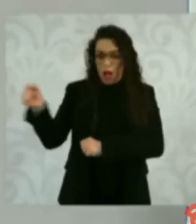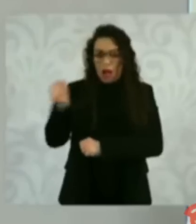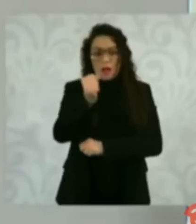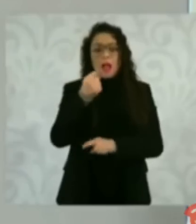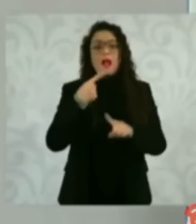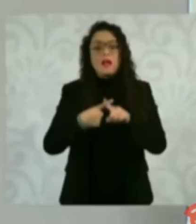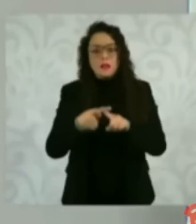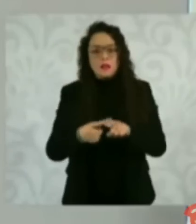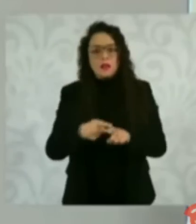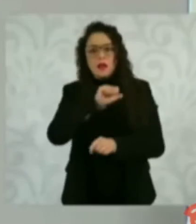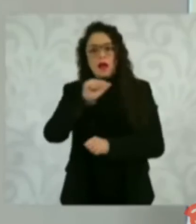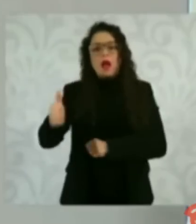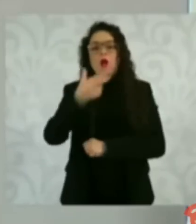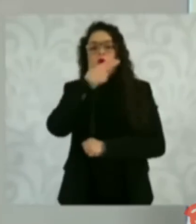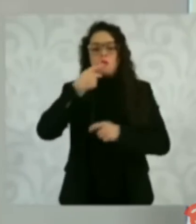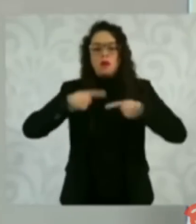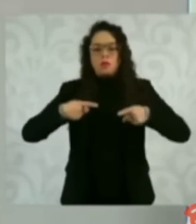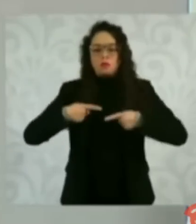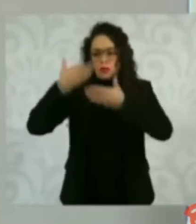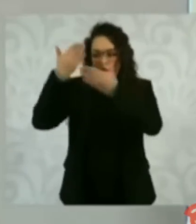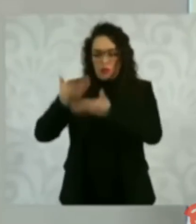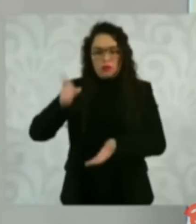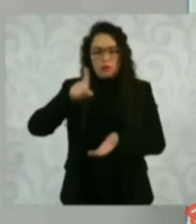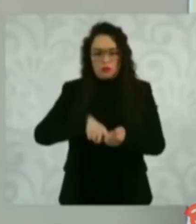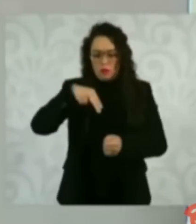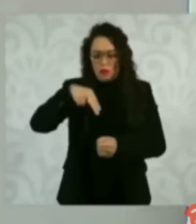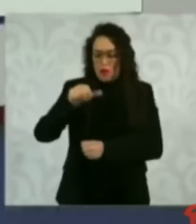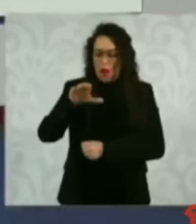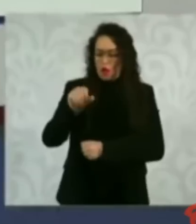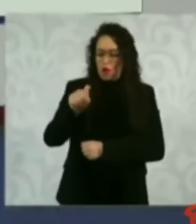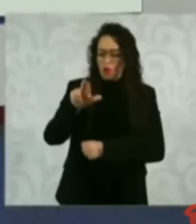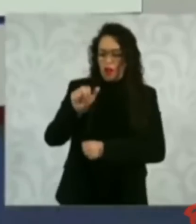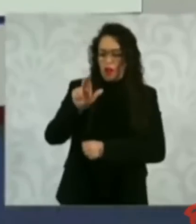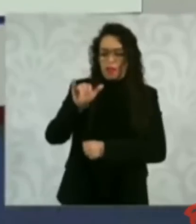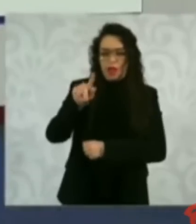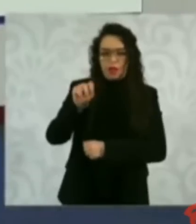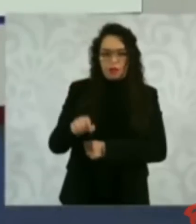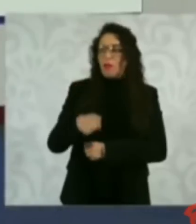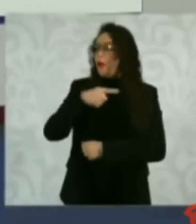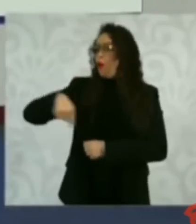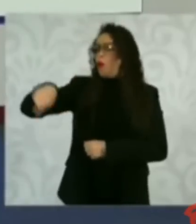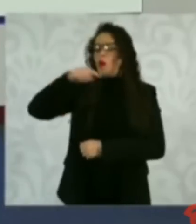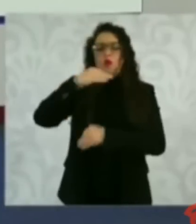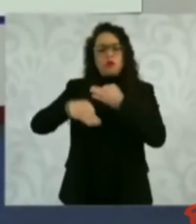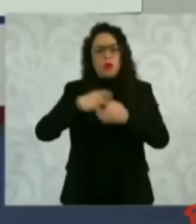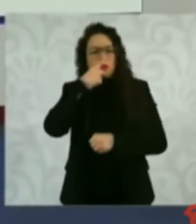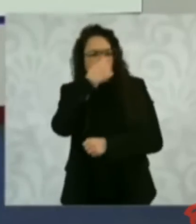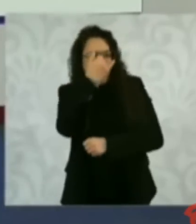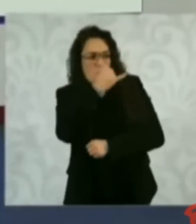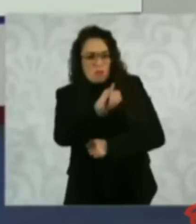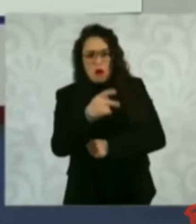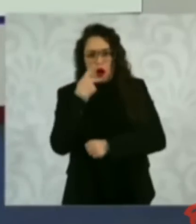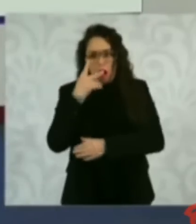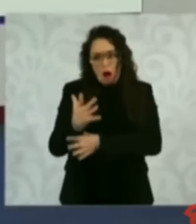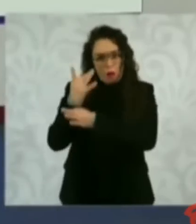lo dije ayer. Me dije, ¿cómo dice eso la presidenta? Bueno, vean lo que dice el juez.